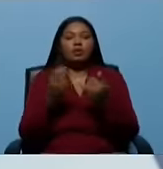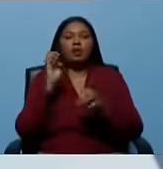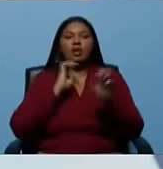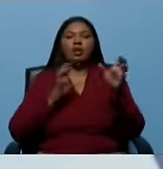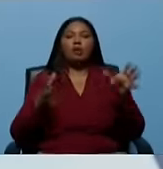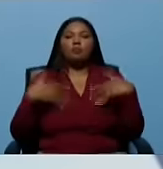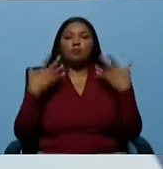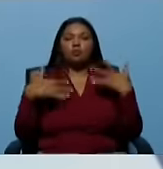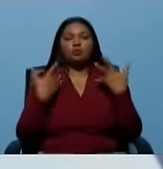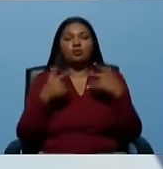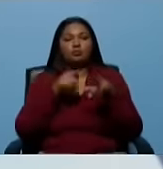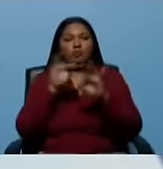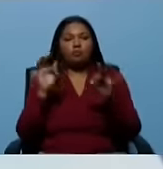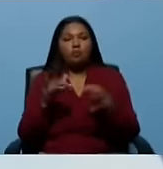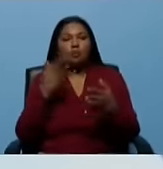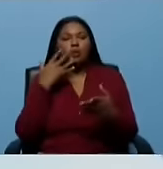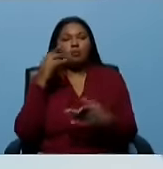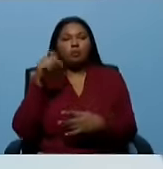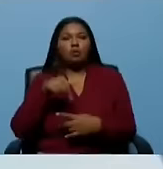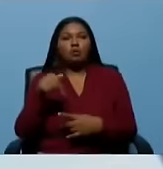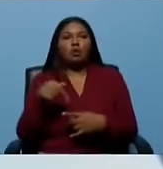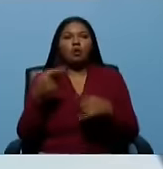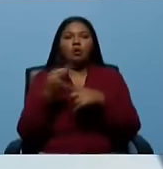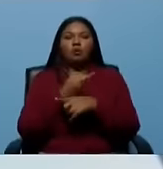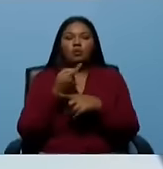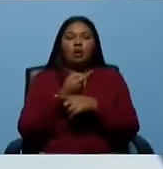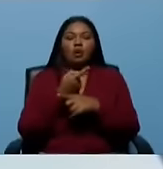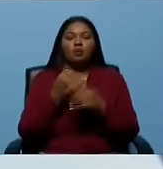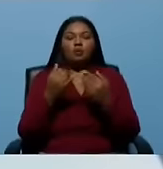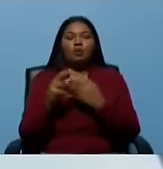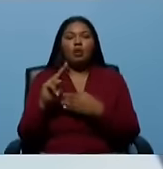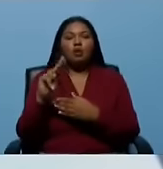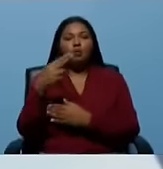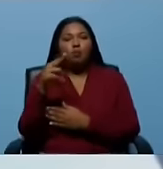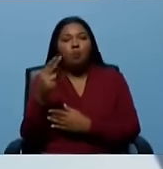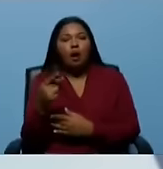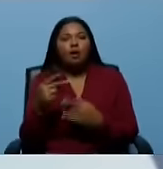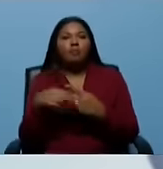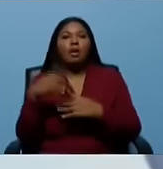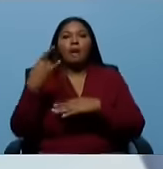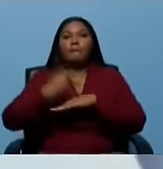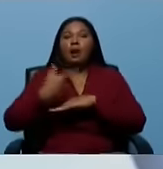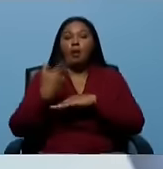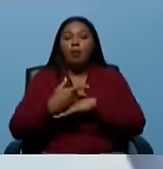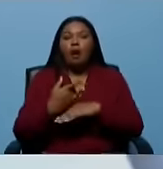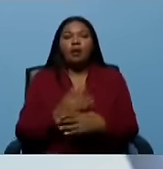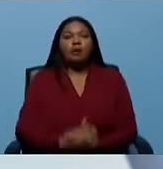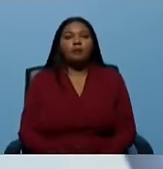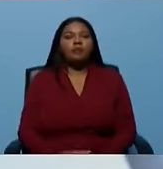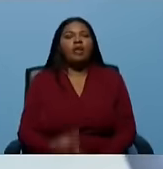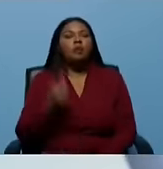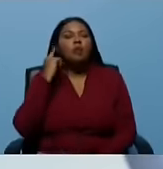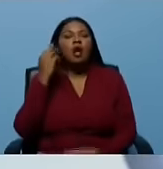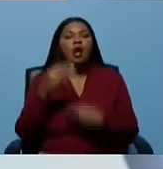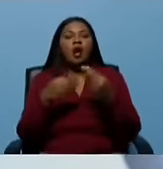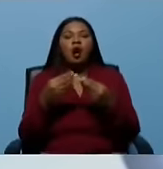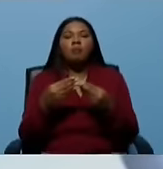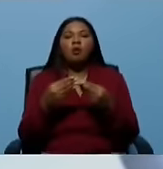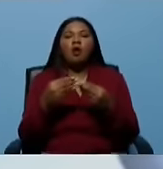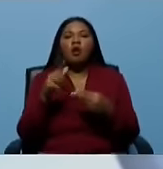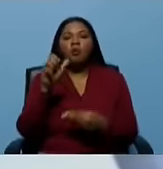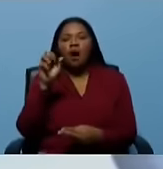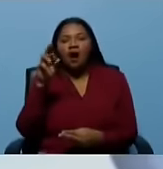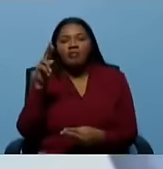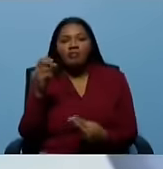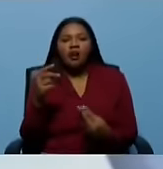diferente cachimbo uno ve por ejemplo al gobierno de de Uruguay de Paraguay vemos a una señora como inina buarte en ese